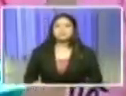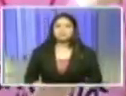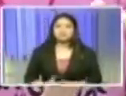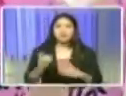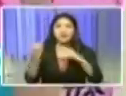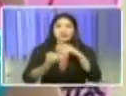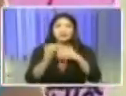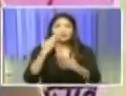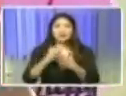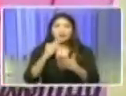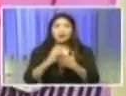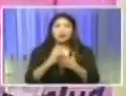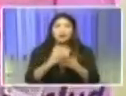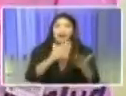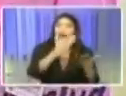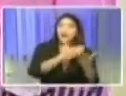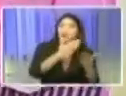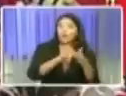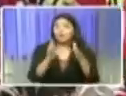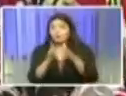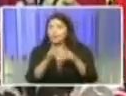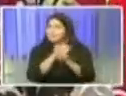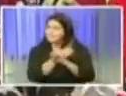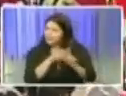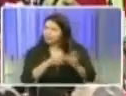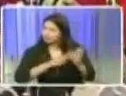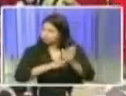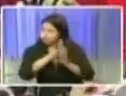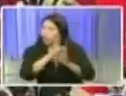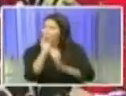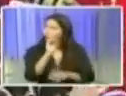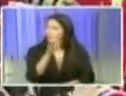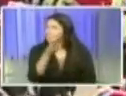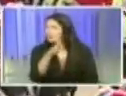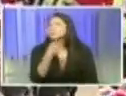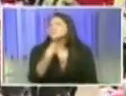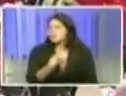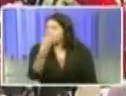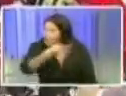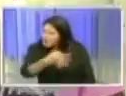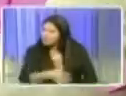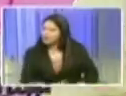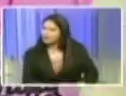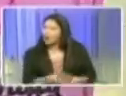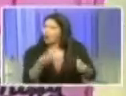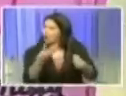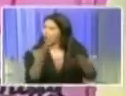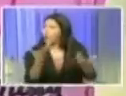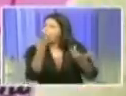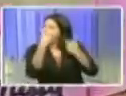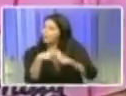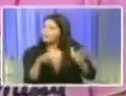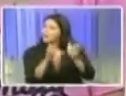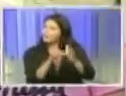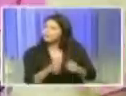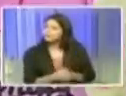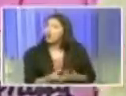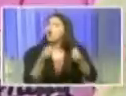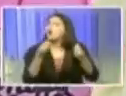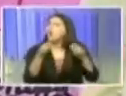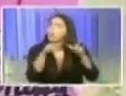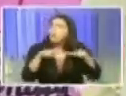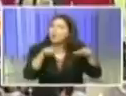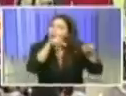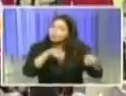instituciones educativas entre escuelas y... Pero eso está marchando o está a medio marchar. Dime la verdad, Carlito, ¿cómo está eso en los liceos? Presidente. ¿Cómo están los